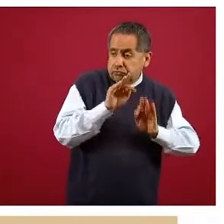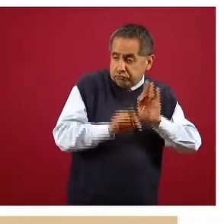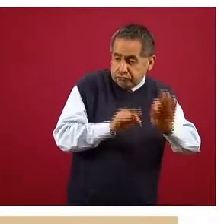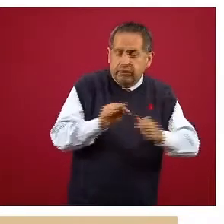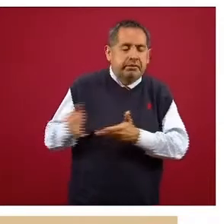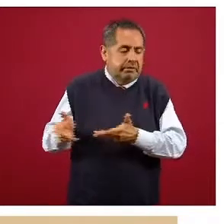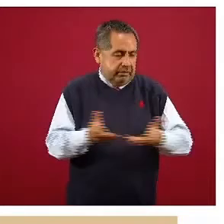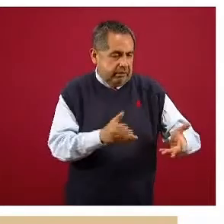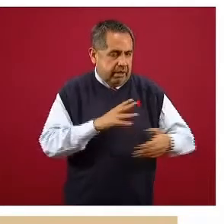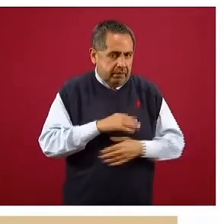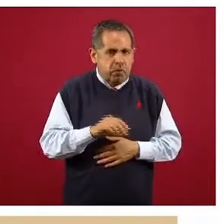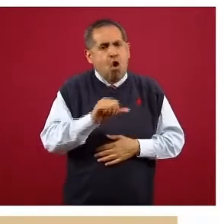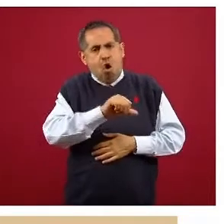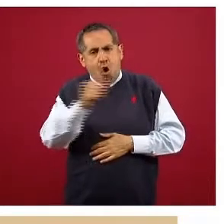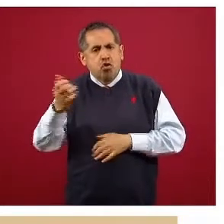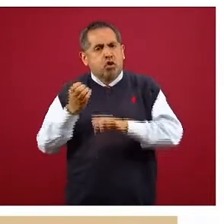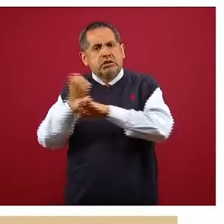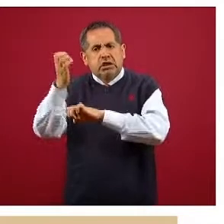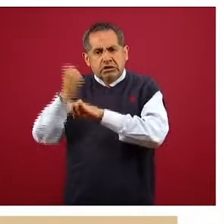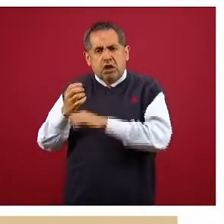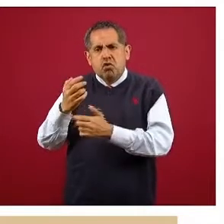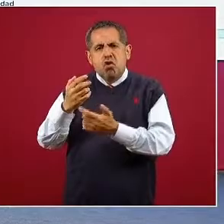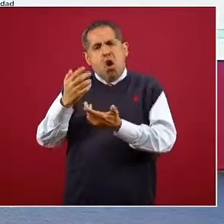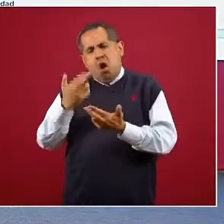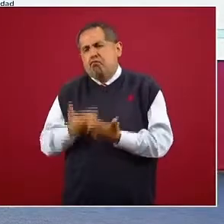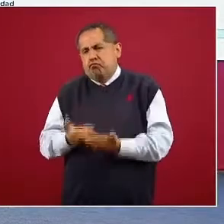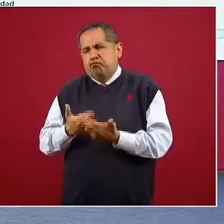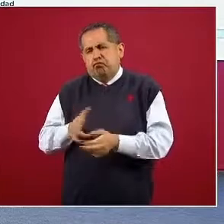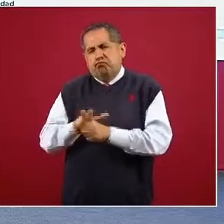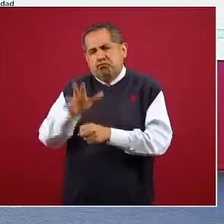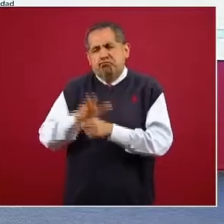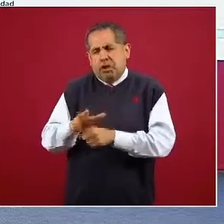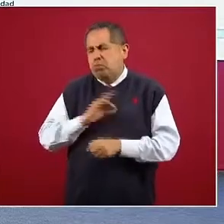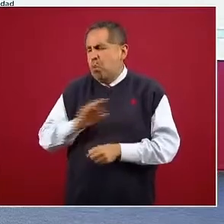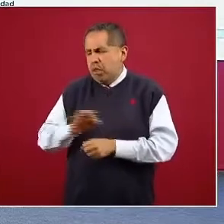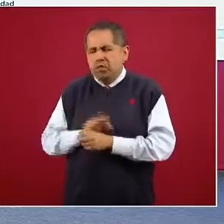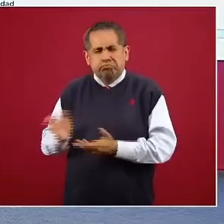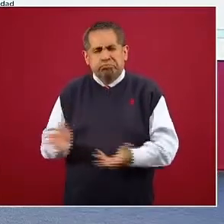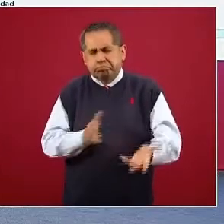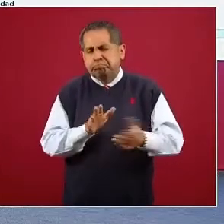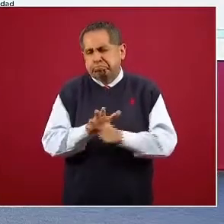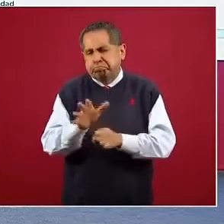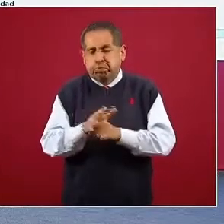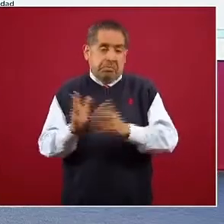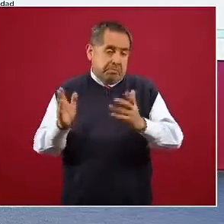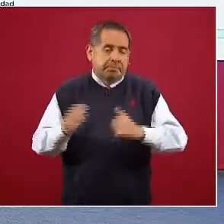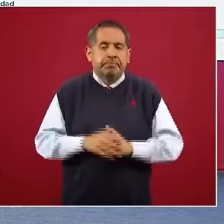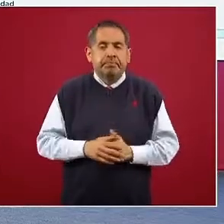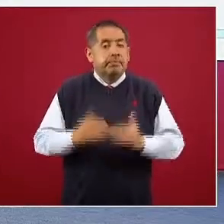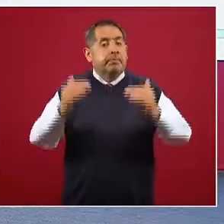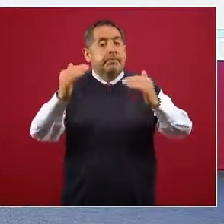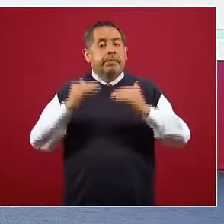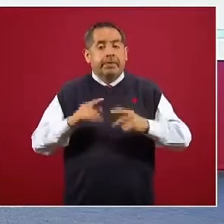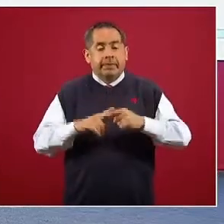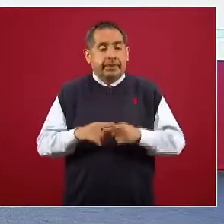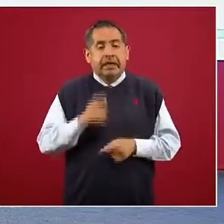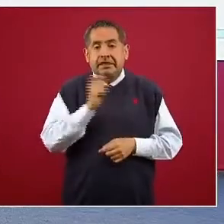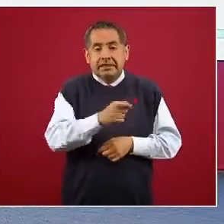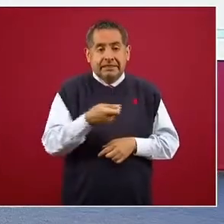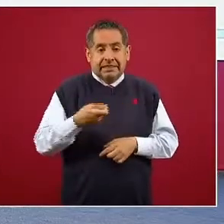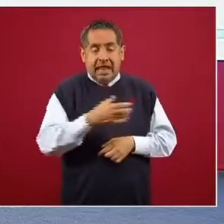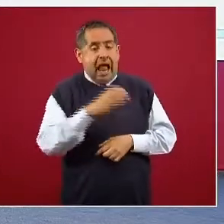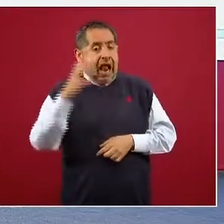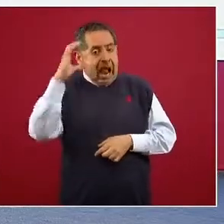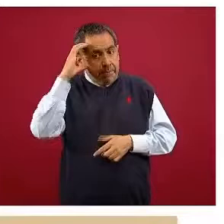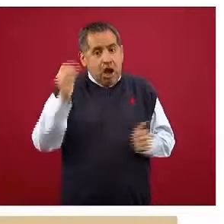evidente, que tienen esta capacidad todavía mucho más resuelta. Veamos la siguiente diapositiva. Ahora son las camas